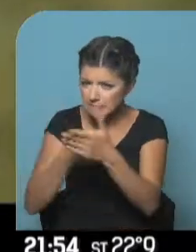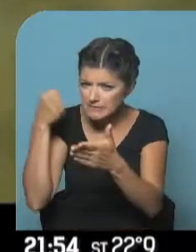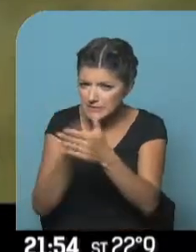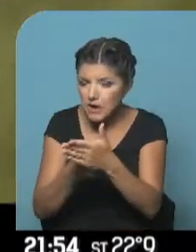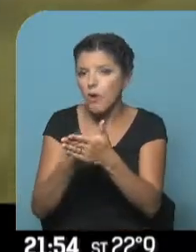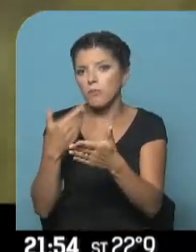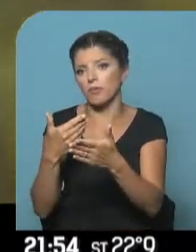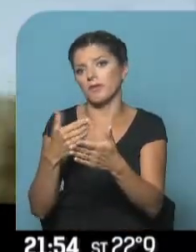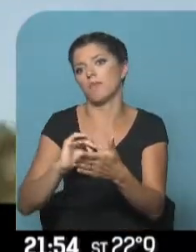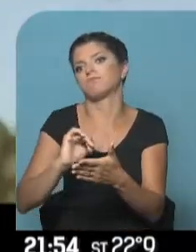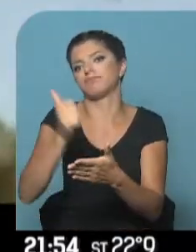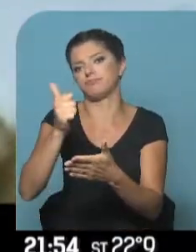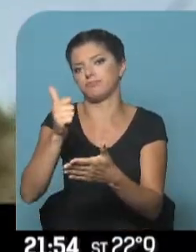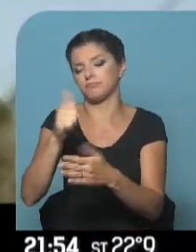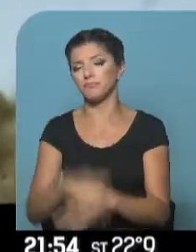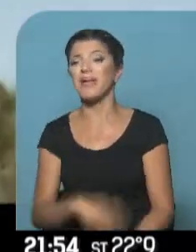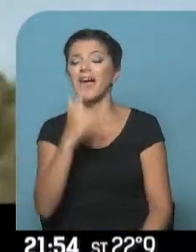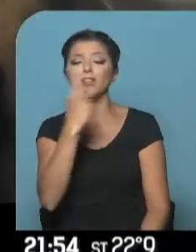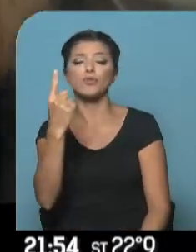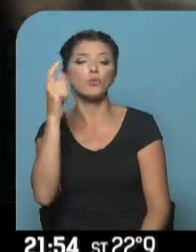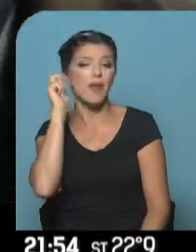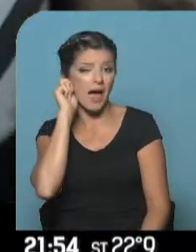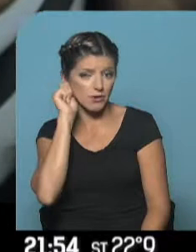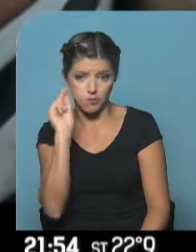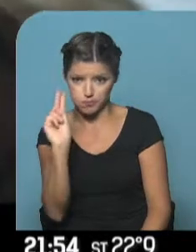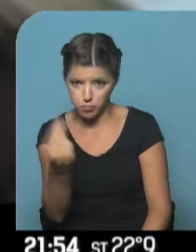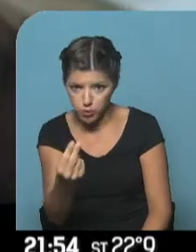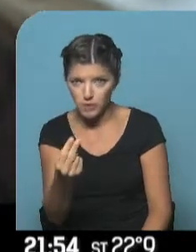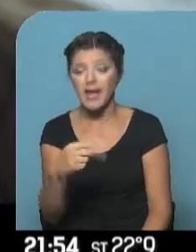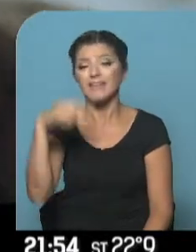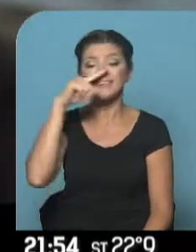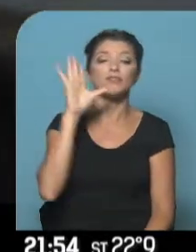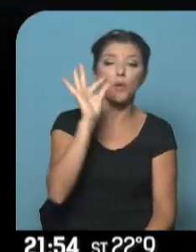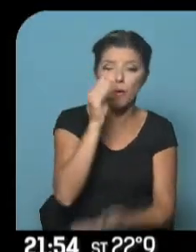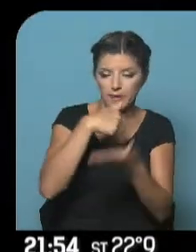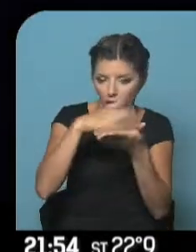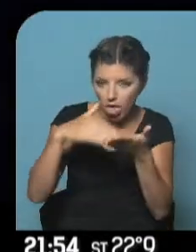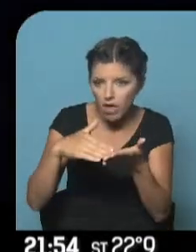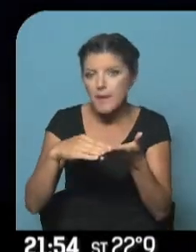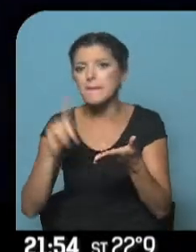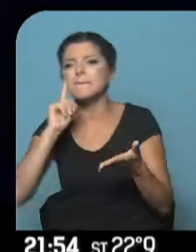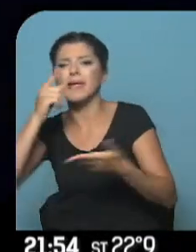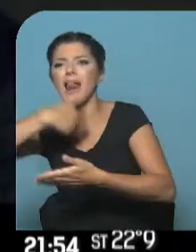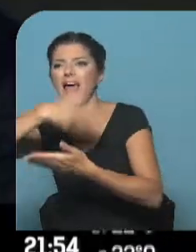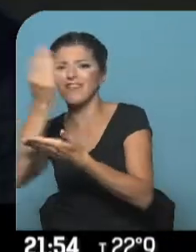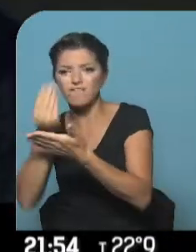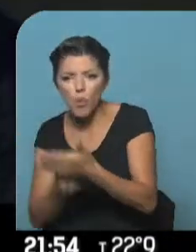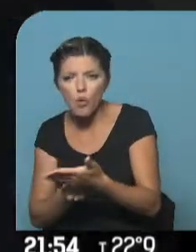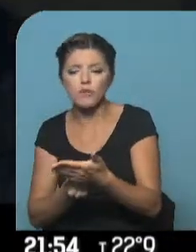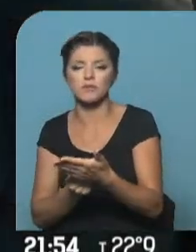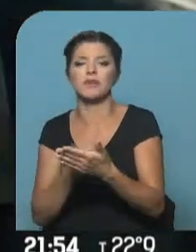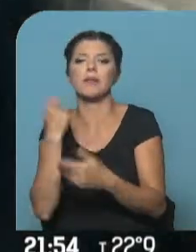Falleció muy joven, a los 31 años, dejando 750 óleos, 1000 dibujos y siendo la primera mujer con un museo con su nombre. No es el